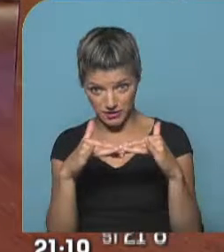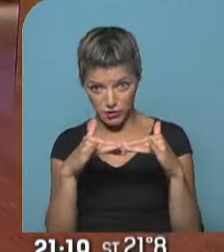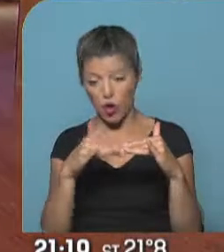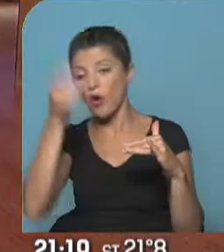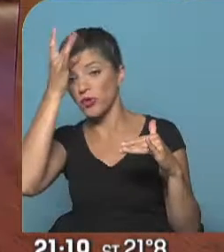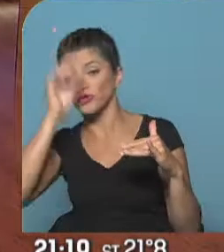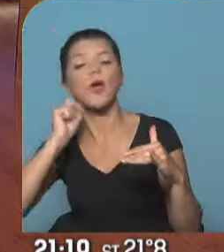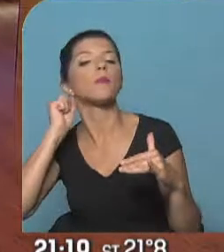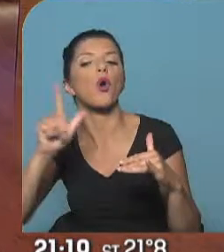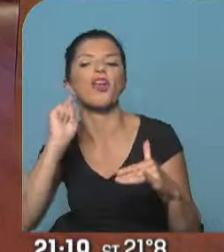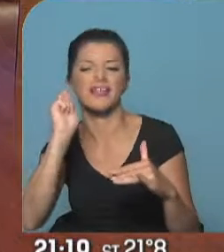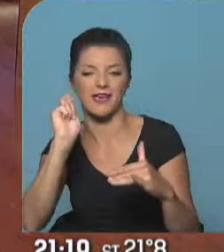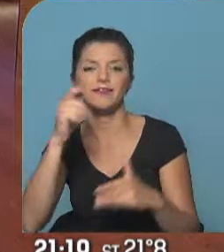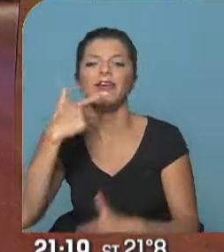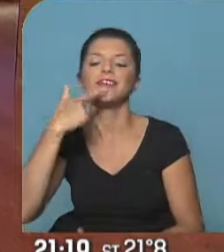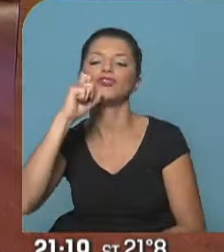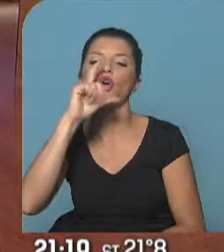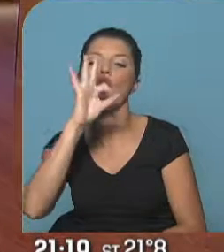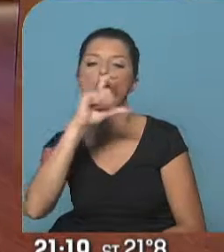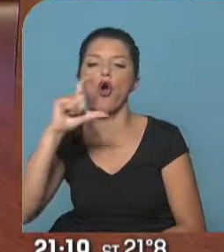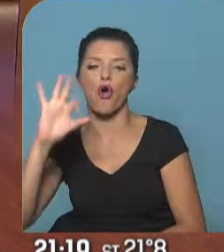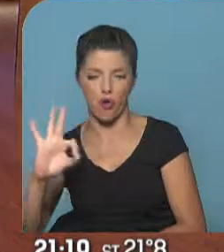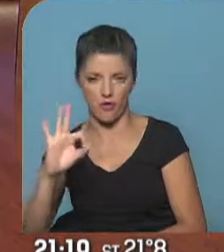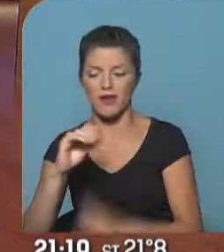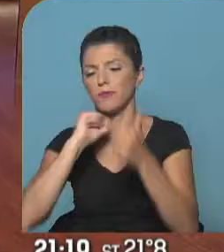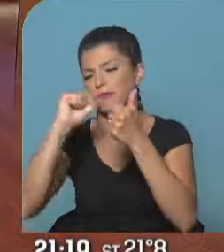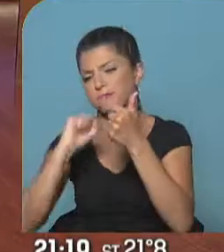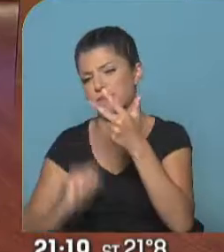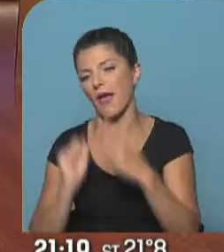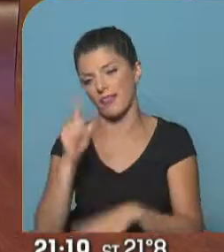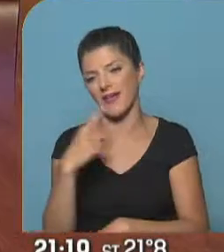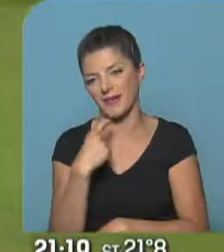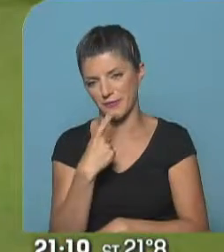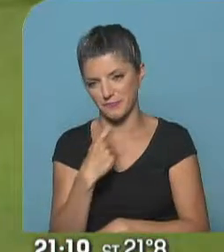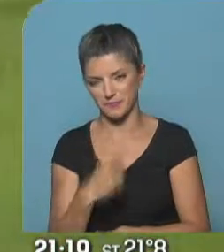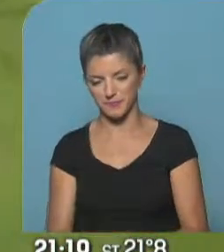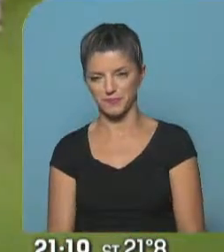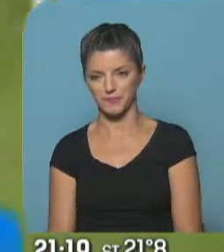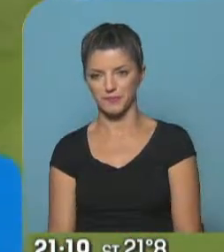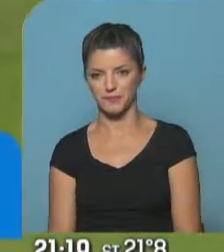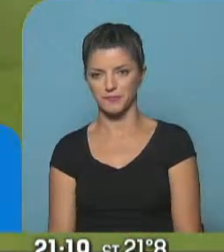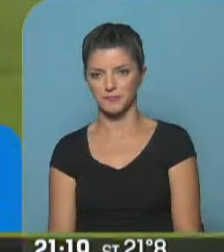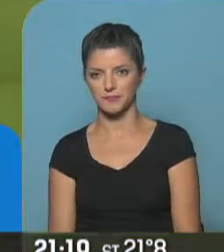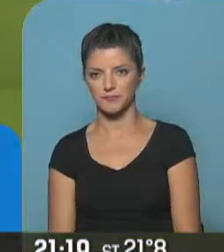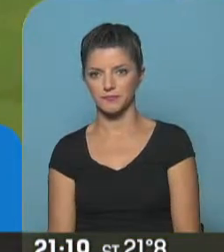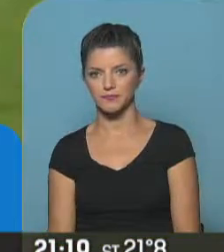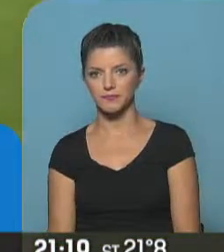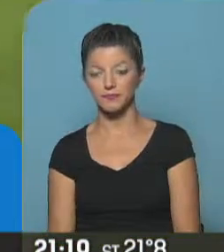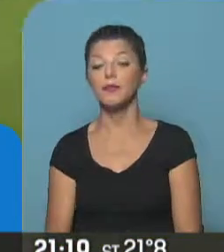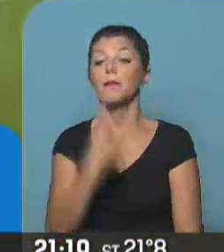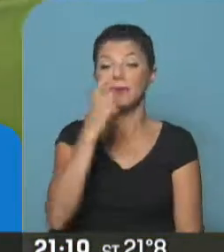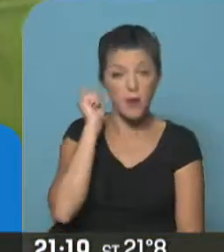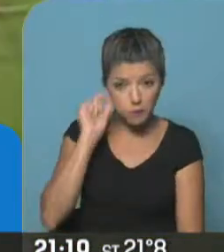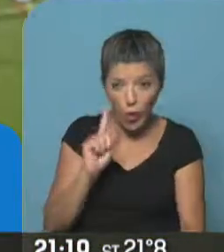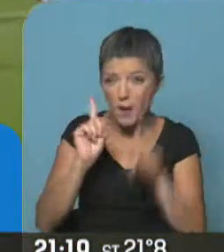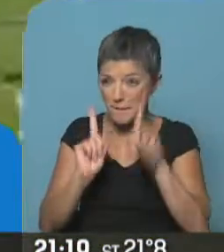el goleador, el mortífero artillero con el que cuenta el equipo de Marcelo Gallardo. El primero, el día de su